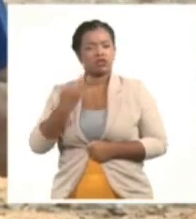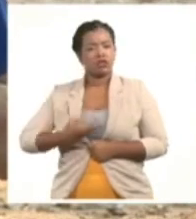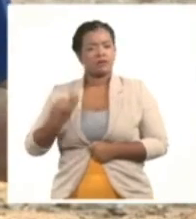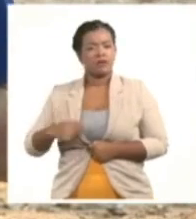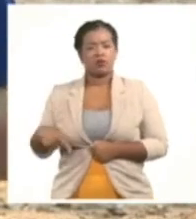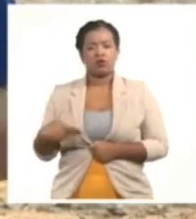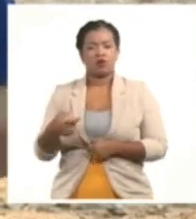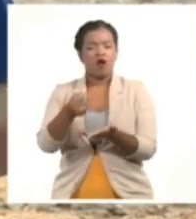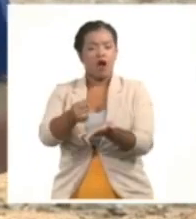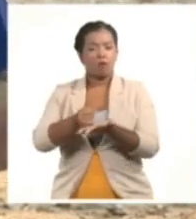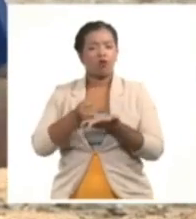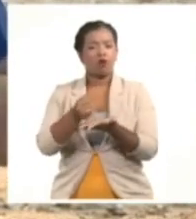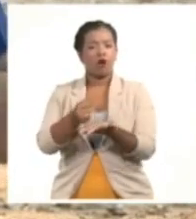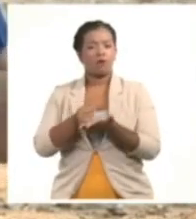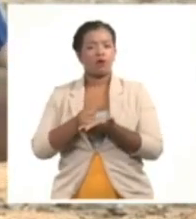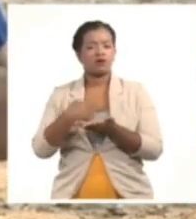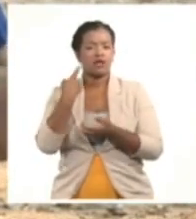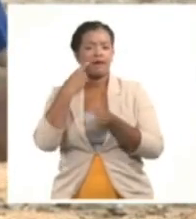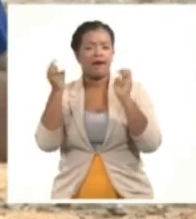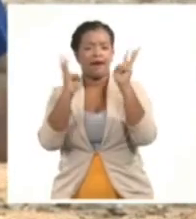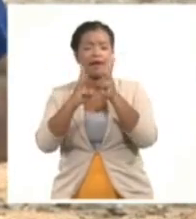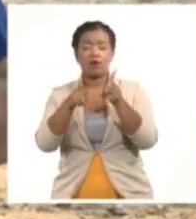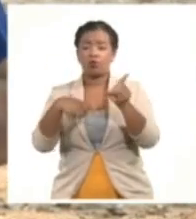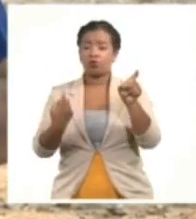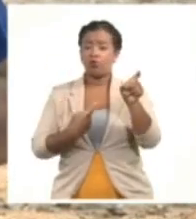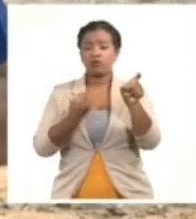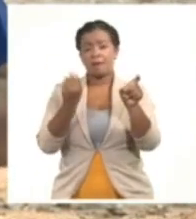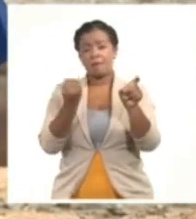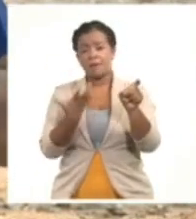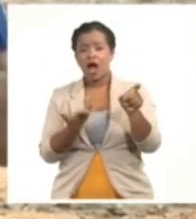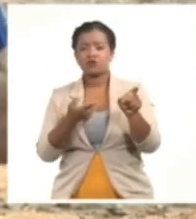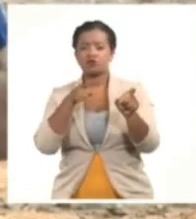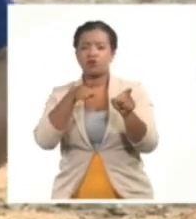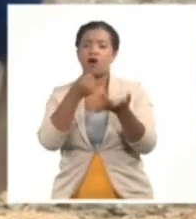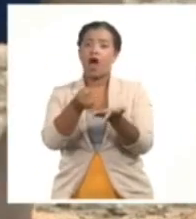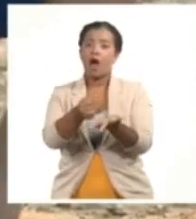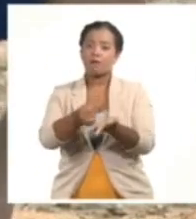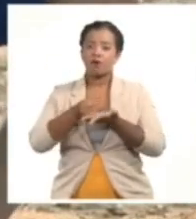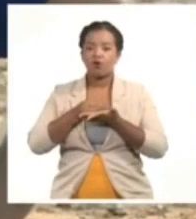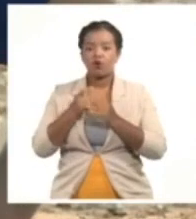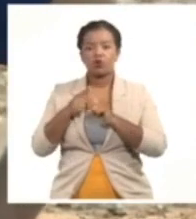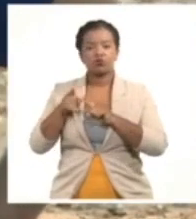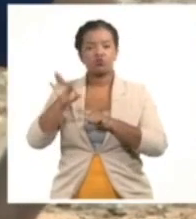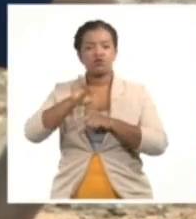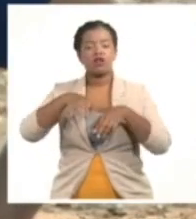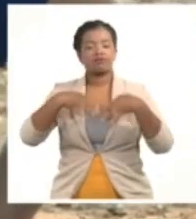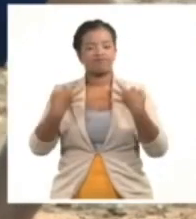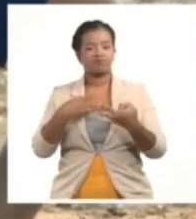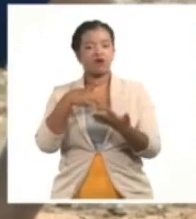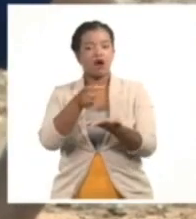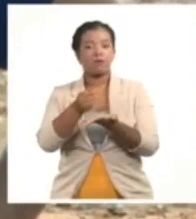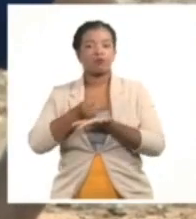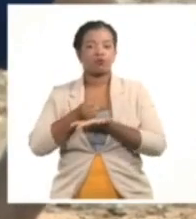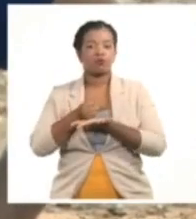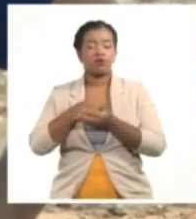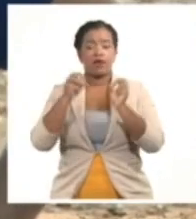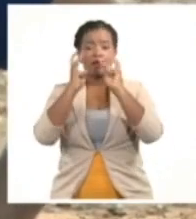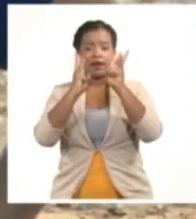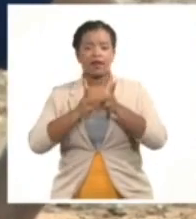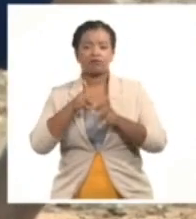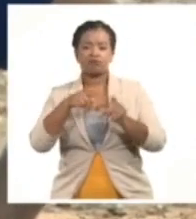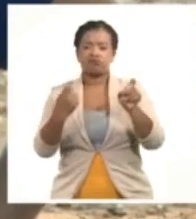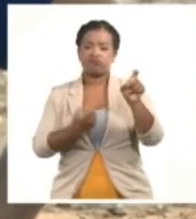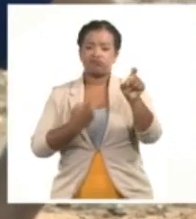arena como ti con nosotros las redes sociales apoyando tweets desde la manera originalmente presente en